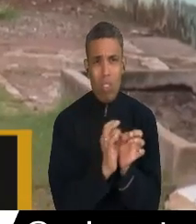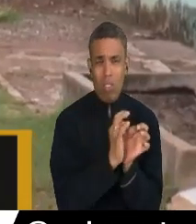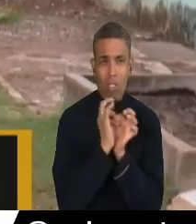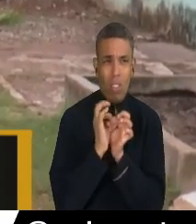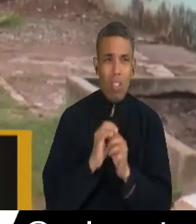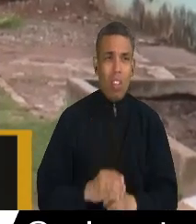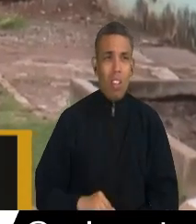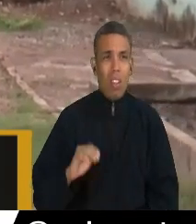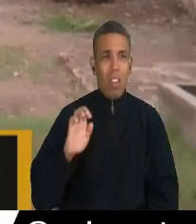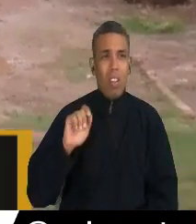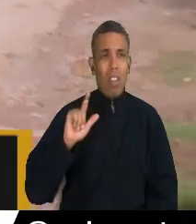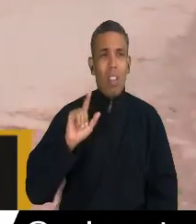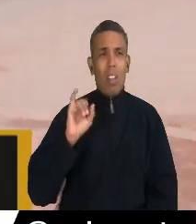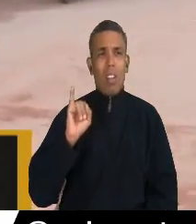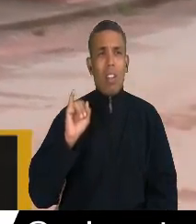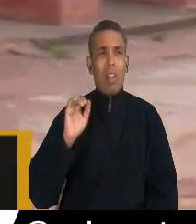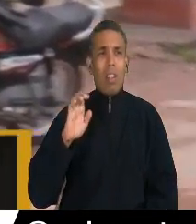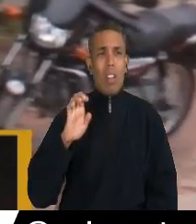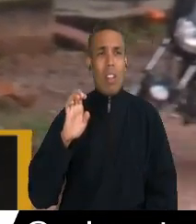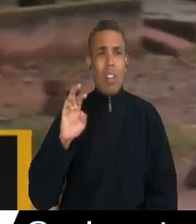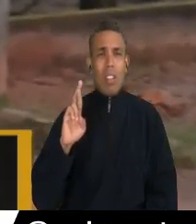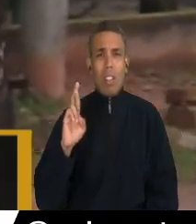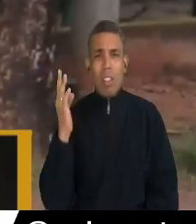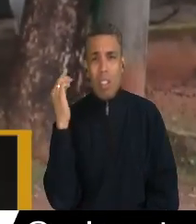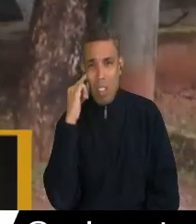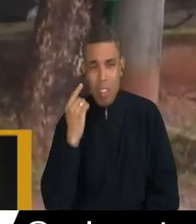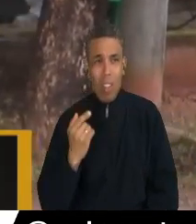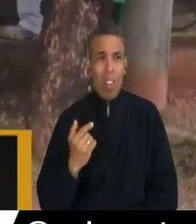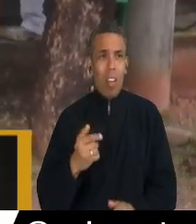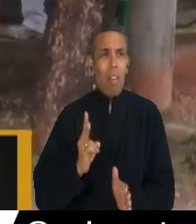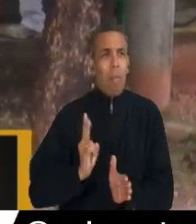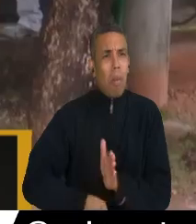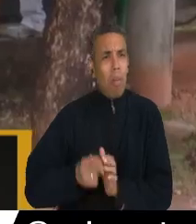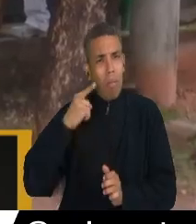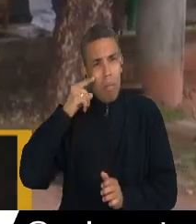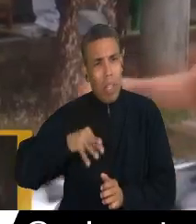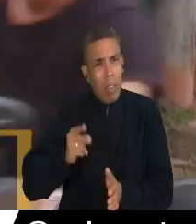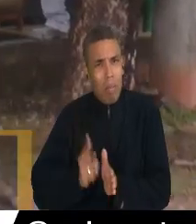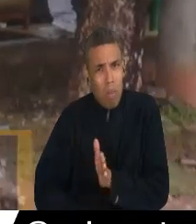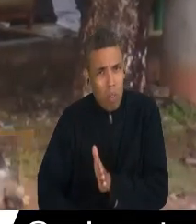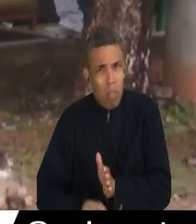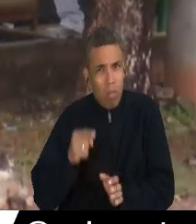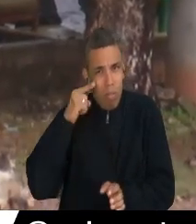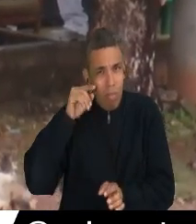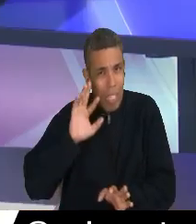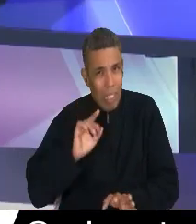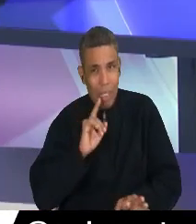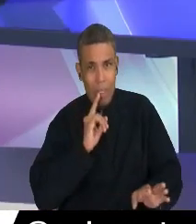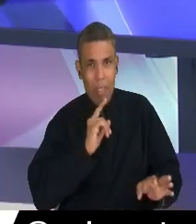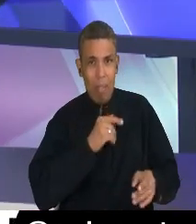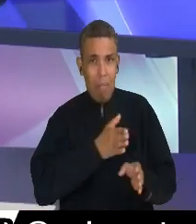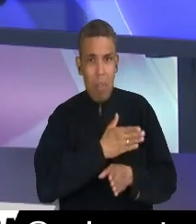Ravelo estaba cumpliendo 33 años el día que fue asesinado, al parecer en un acto de intolerancia.